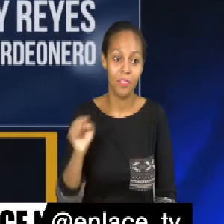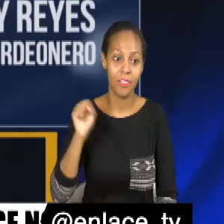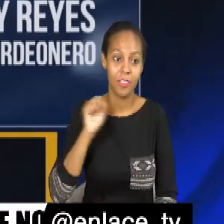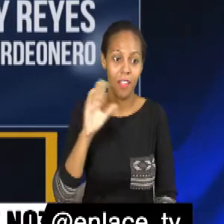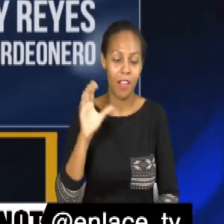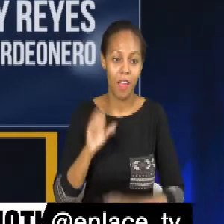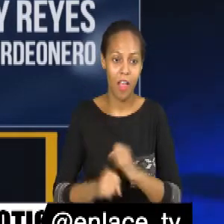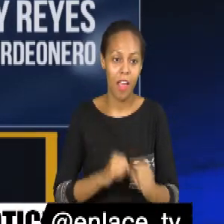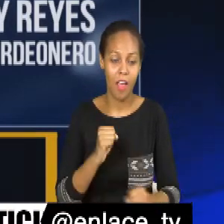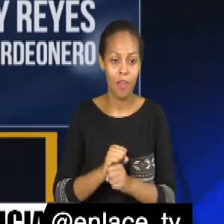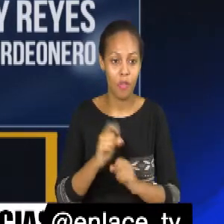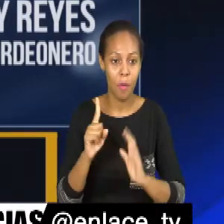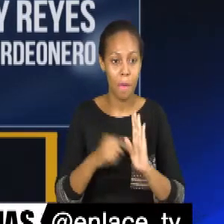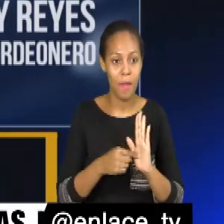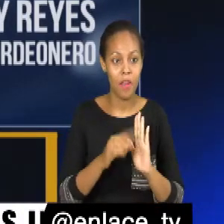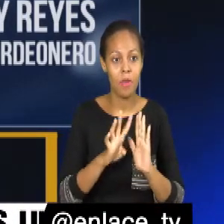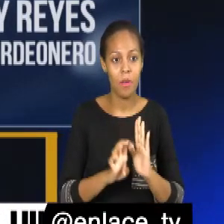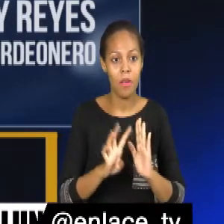1990